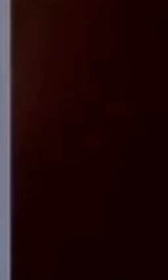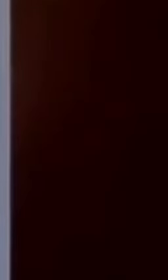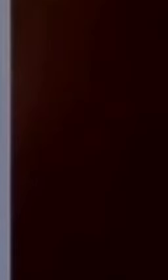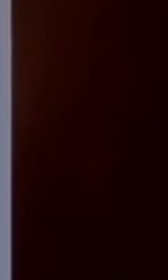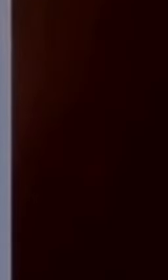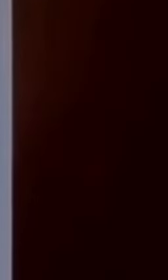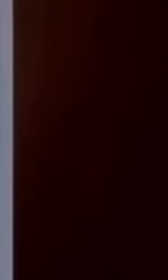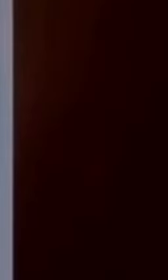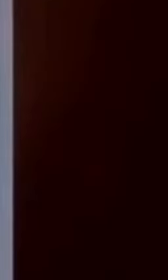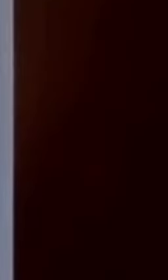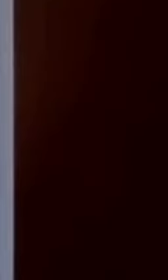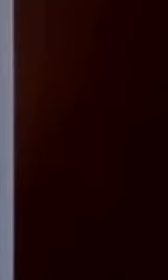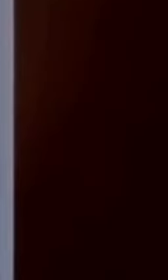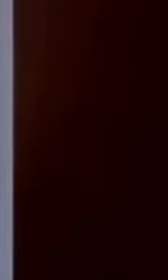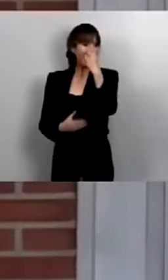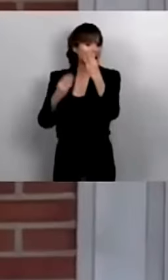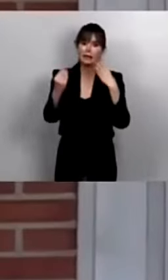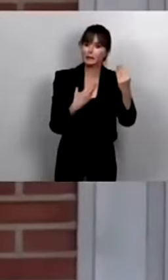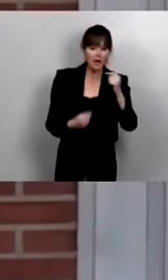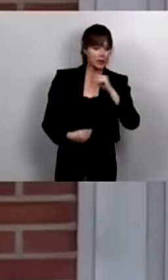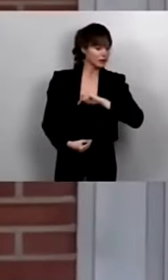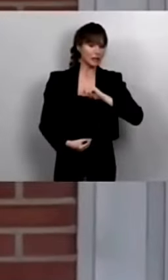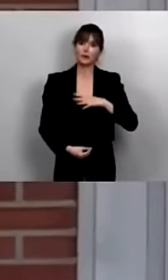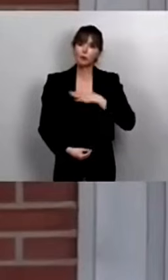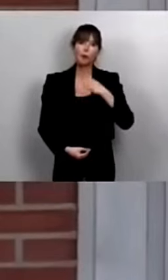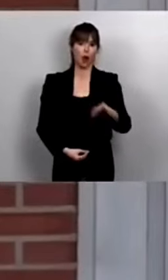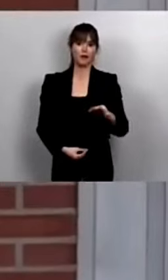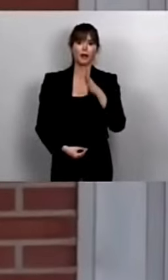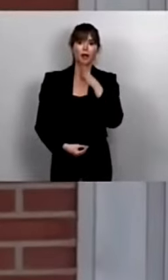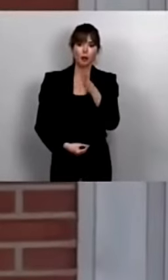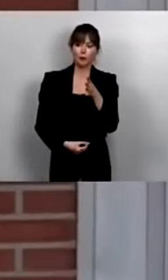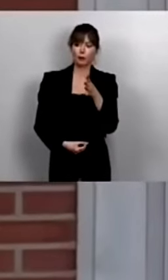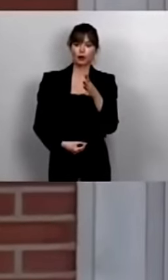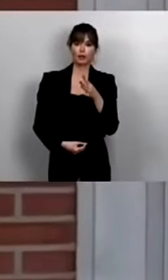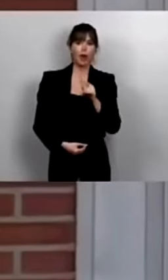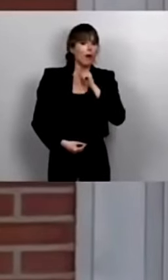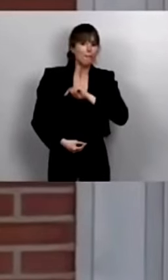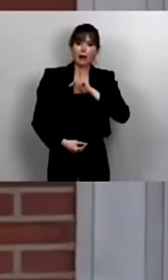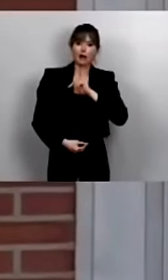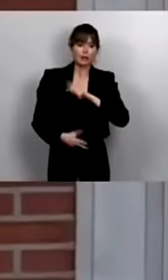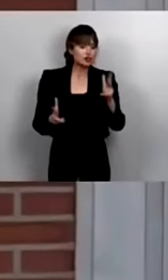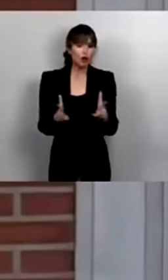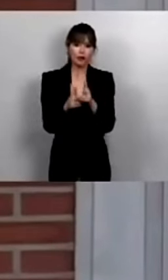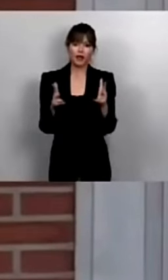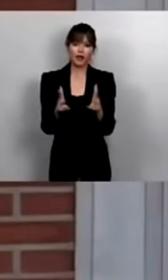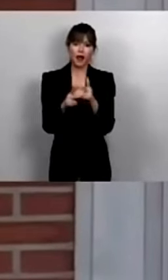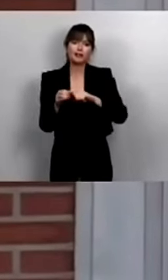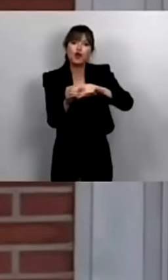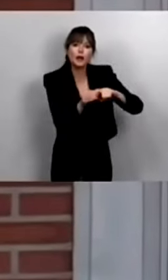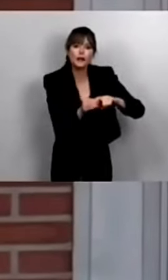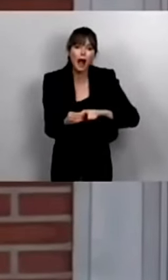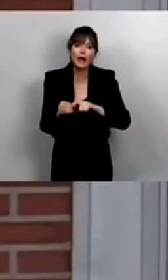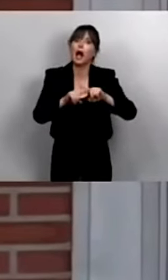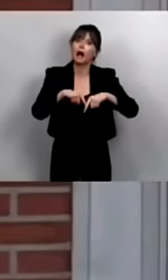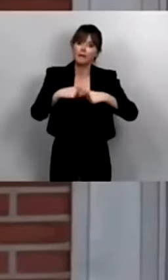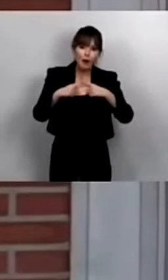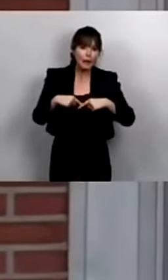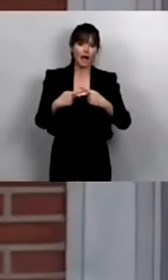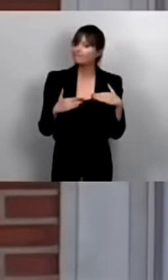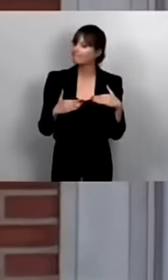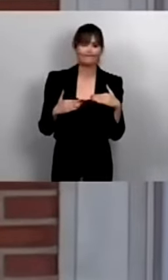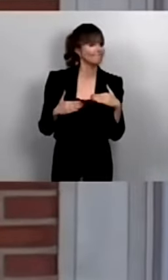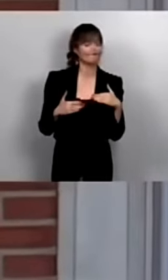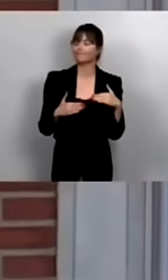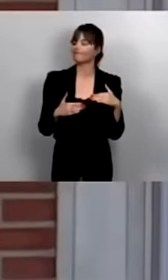a comprar al Arcampo, ¿eh? Y entonces el hombre, en vez de ir al campo a comprar, se va al barrio chino a las 3 de la